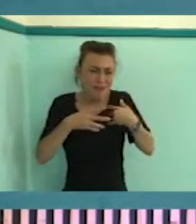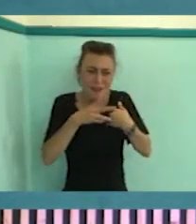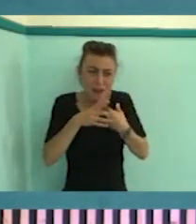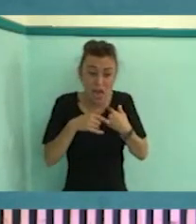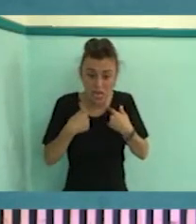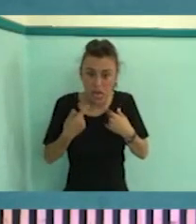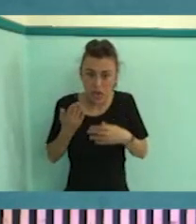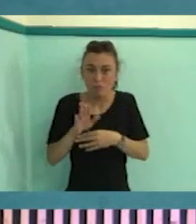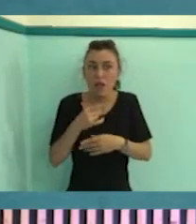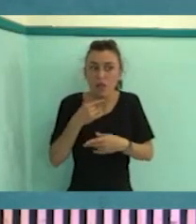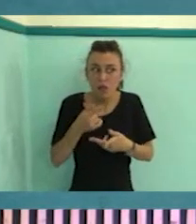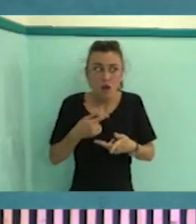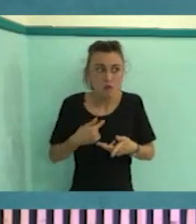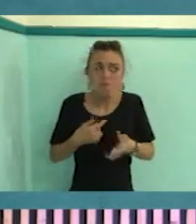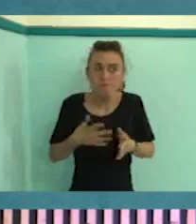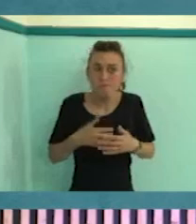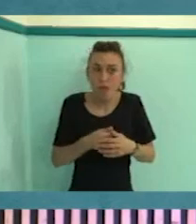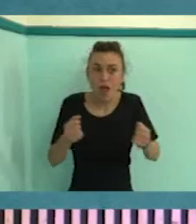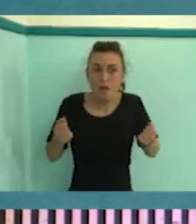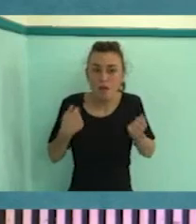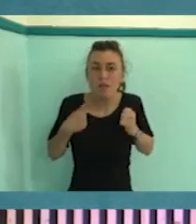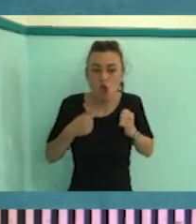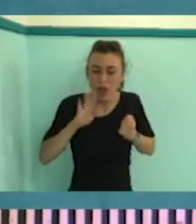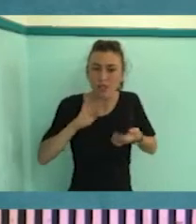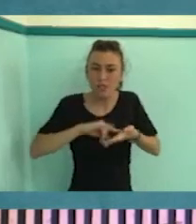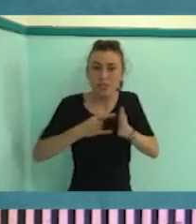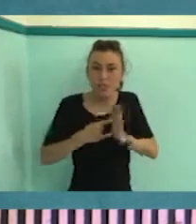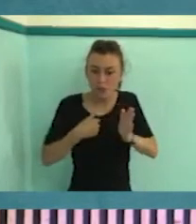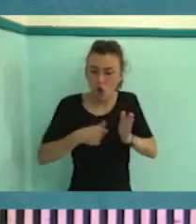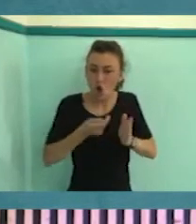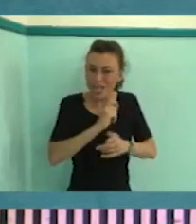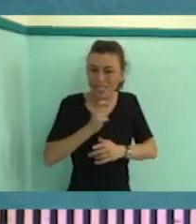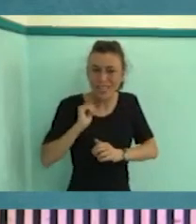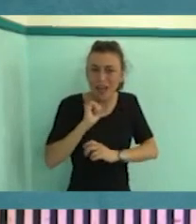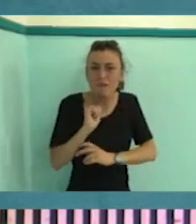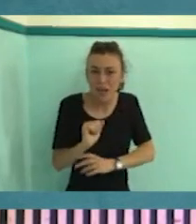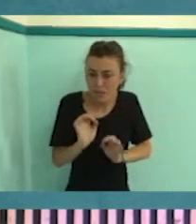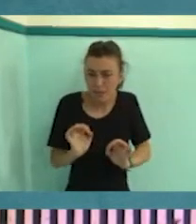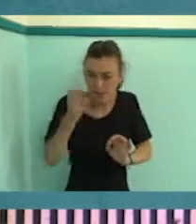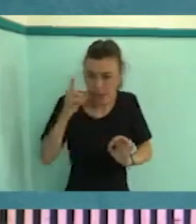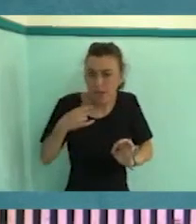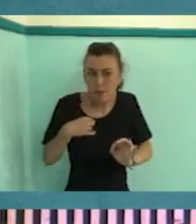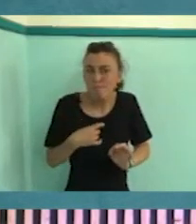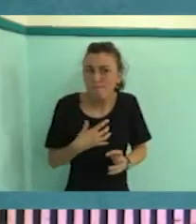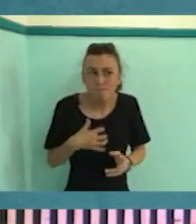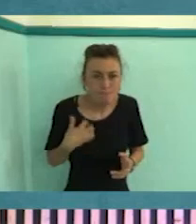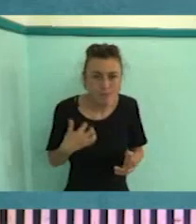abiertamente Sé que soy esclava de este sistema y me da rabia serlo porque no puedo vivir feliz con el cuerpo que tengo por ejemplo no